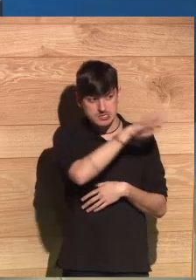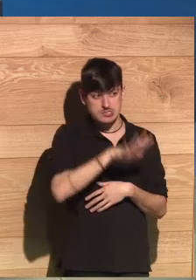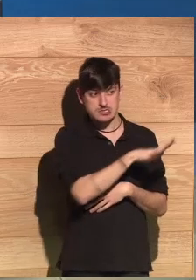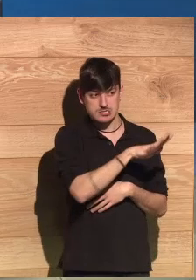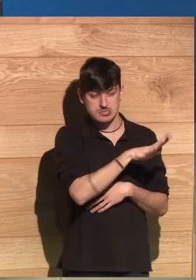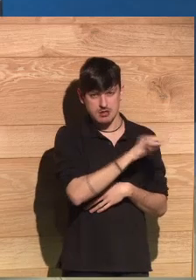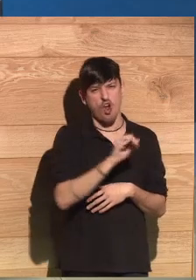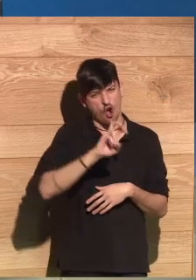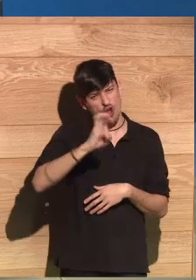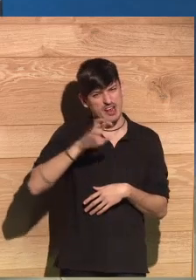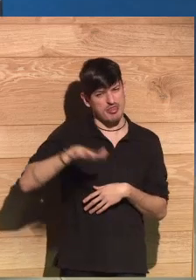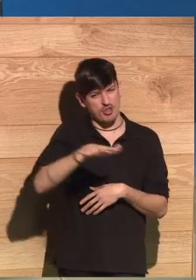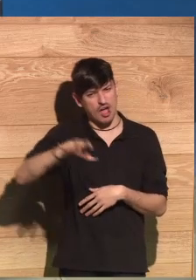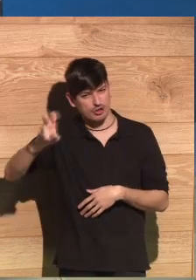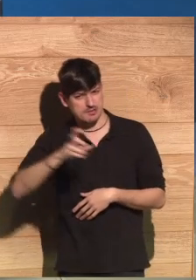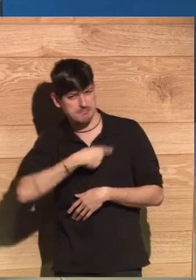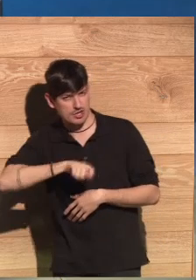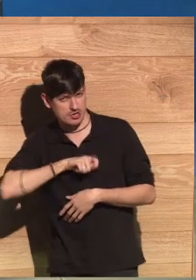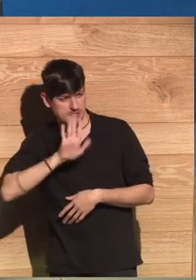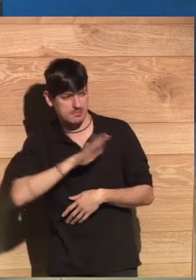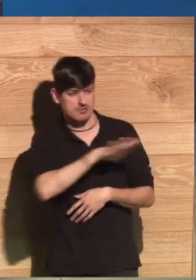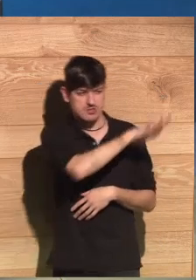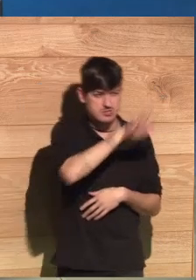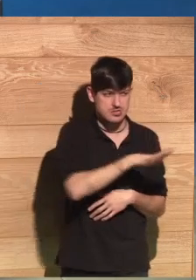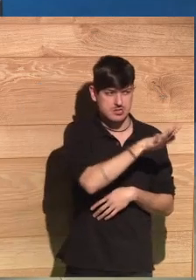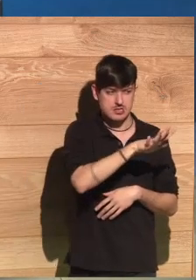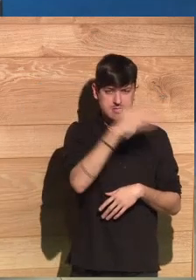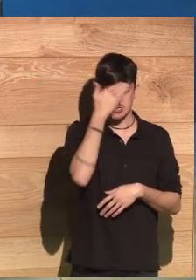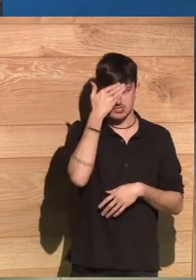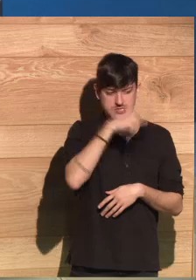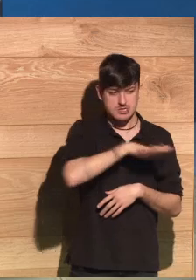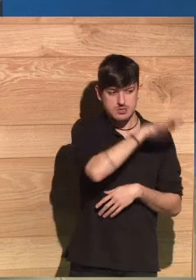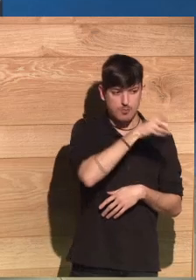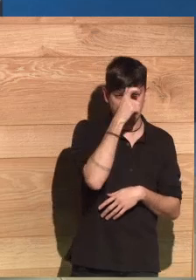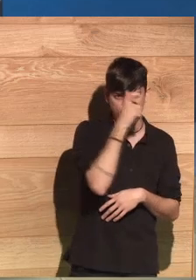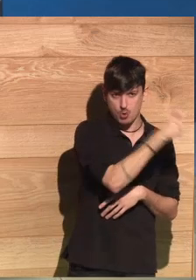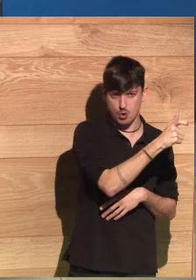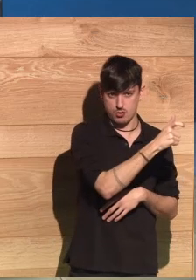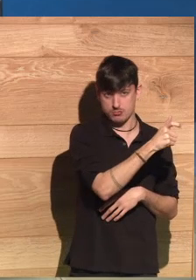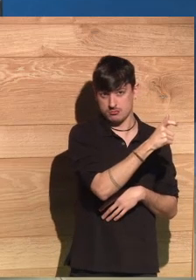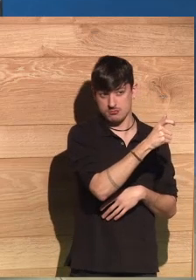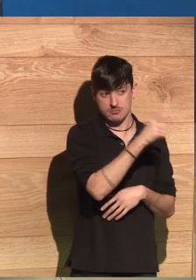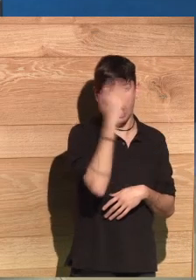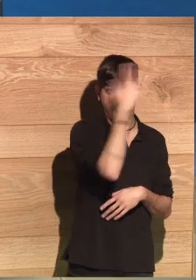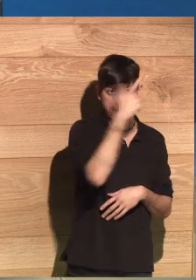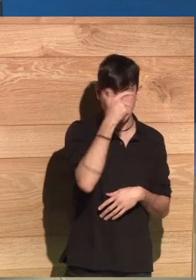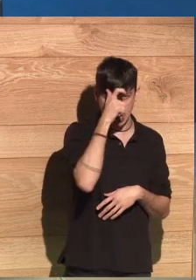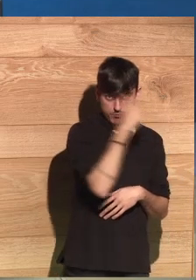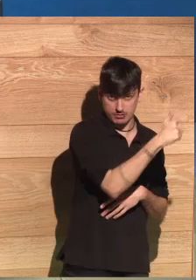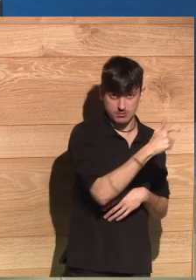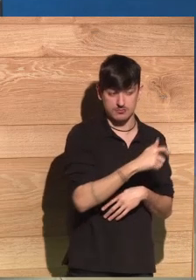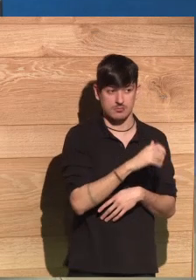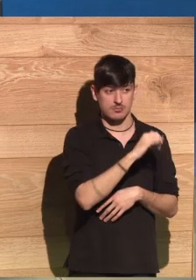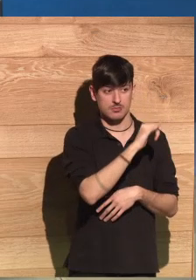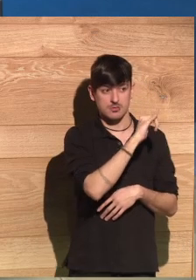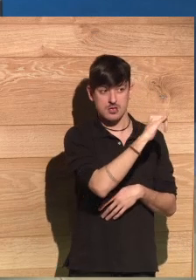incluso hay algún escenario español. La novela está ambientada principalmente en un pueblo de la América rural, del medio oeste,